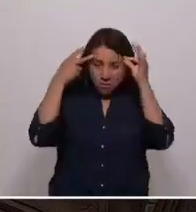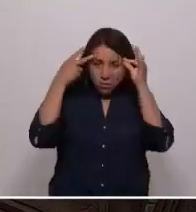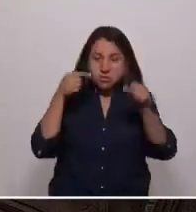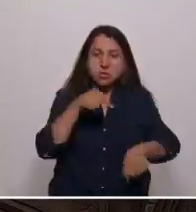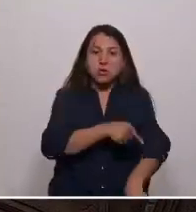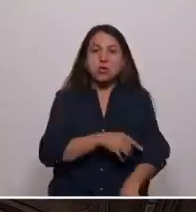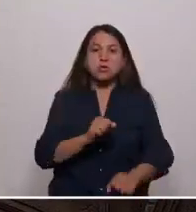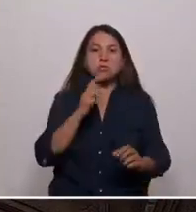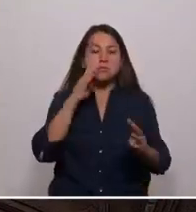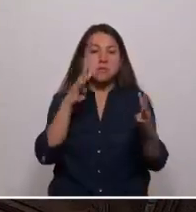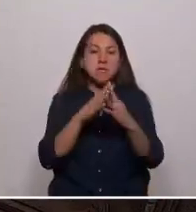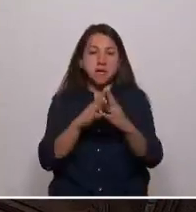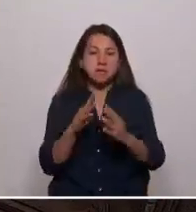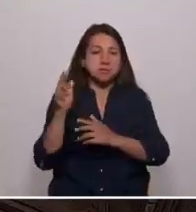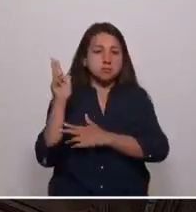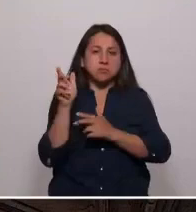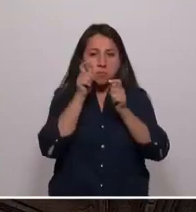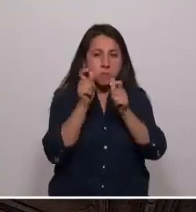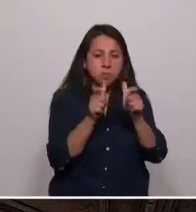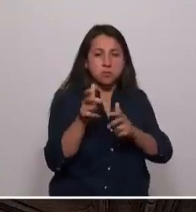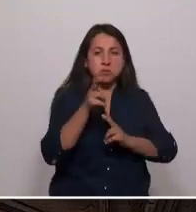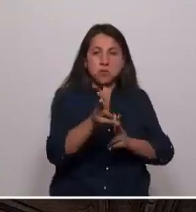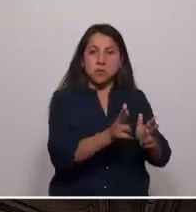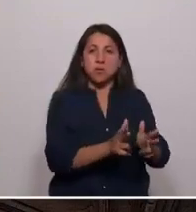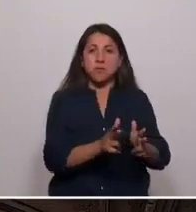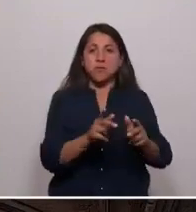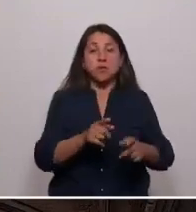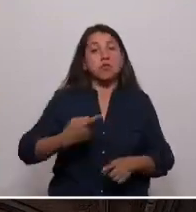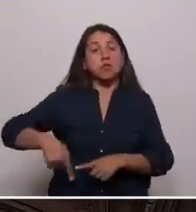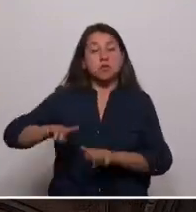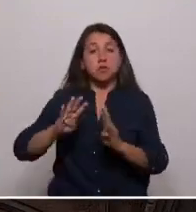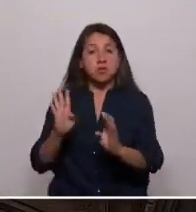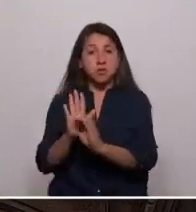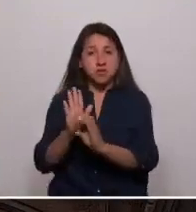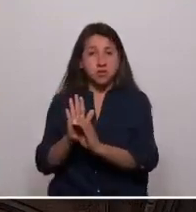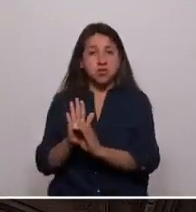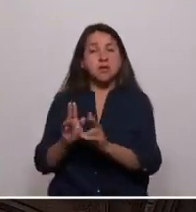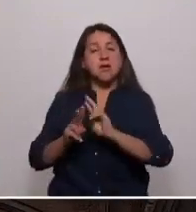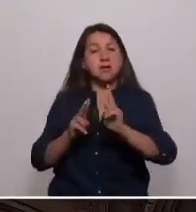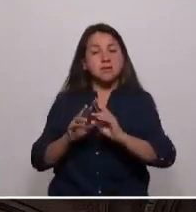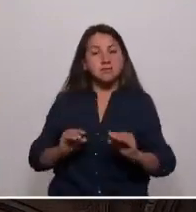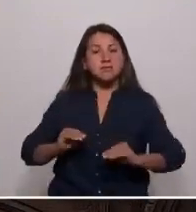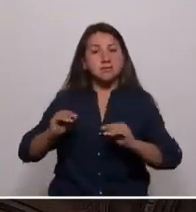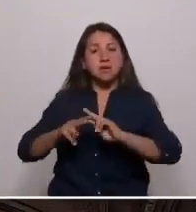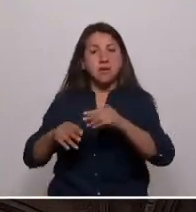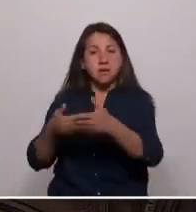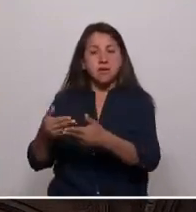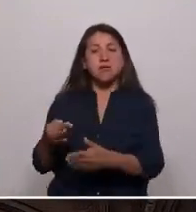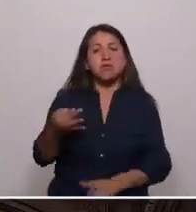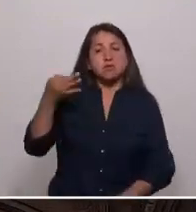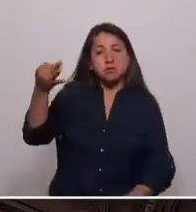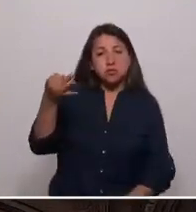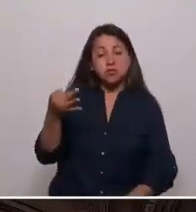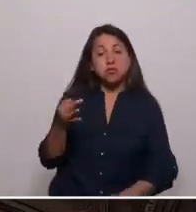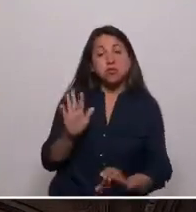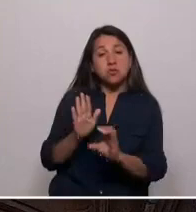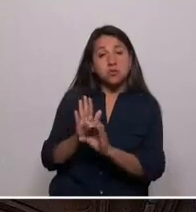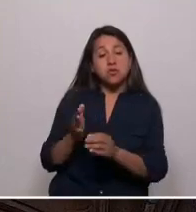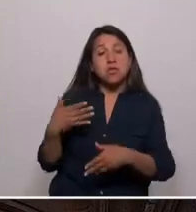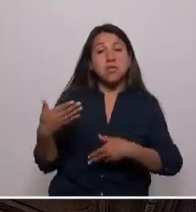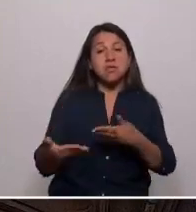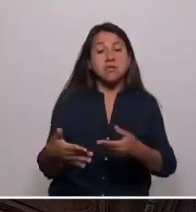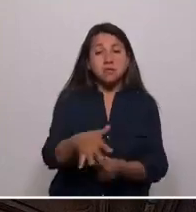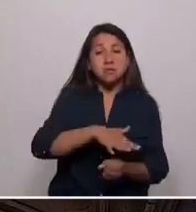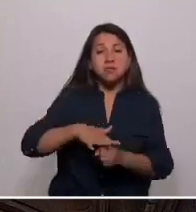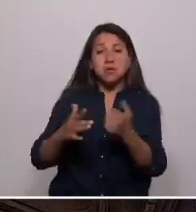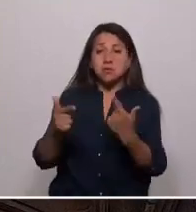militarizado. El reto de esta convención es el diseño y futura implementación de una constitución que pueda generar condiciones